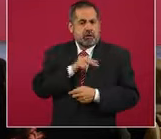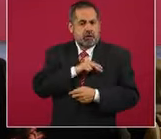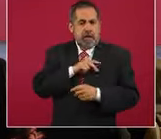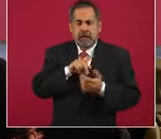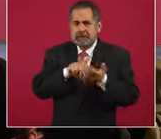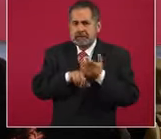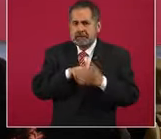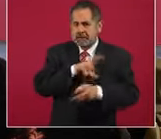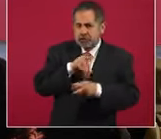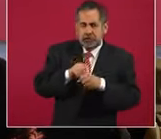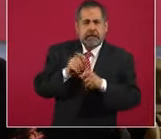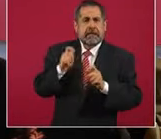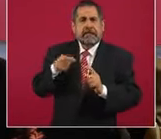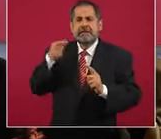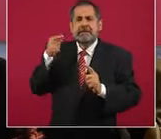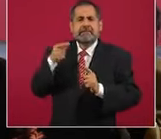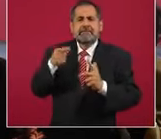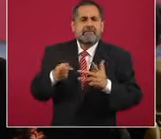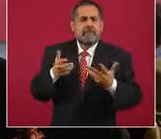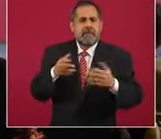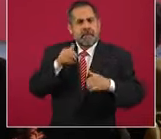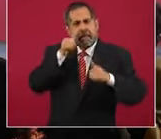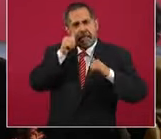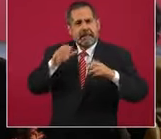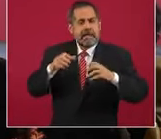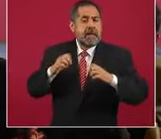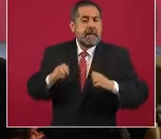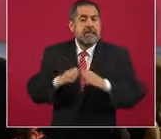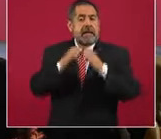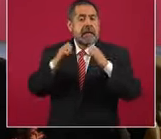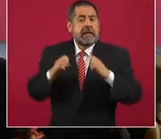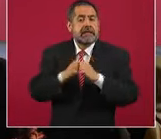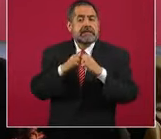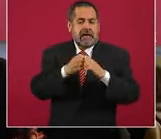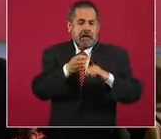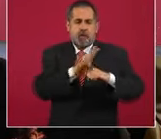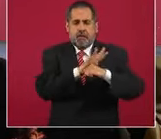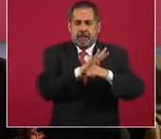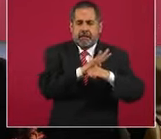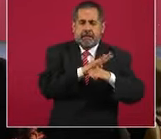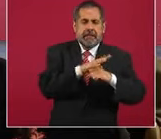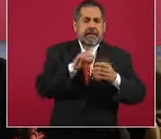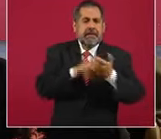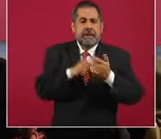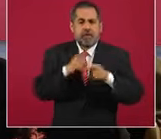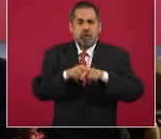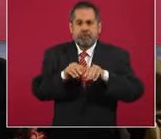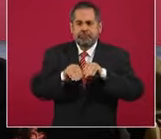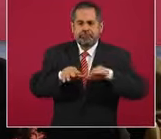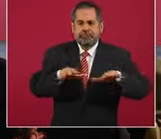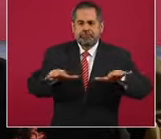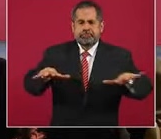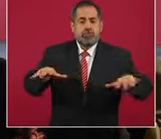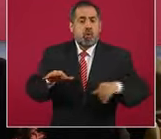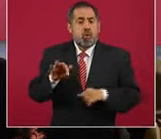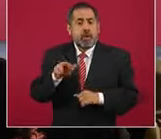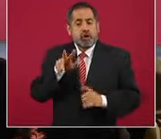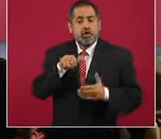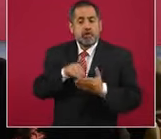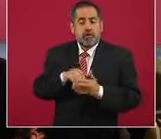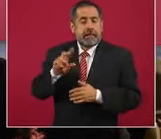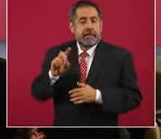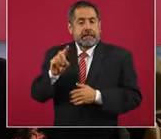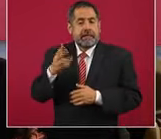refiere exclusivamente a la atención de emergencia sanitaria COVID-19, hay desplegados